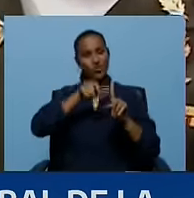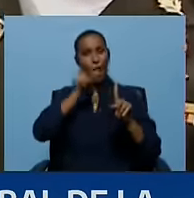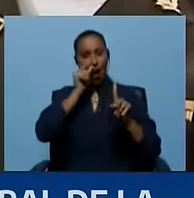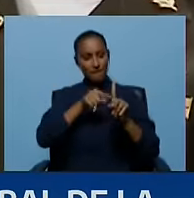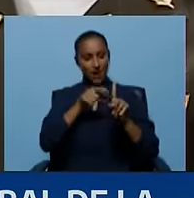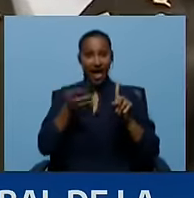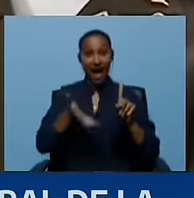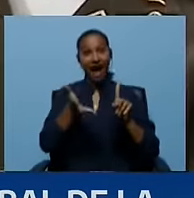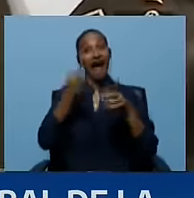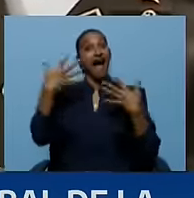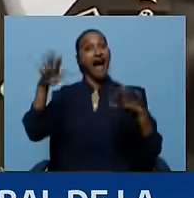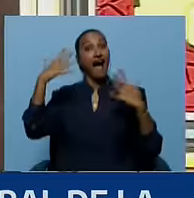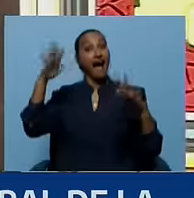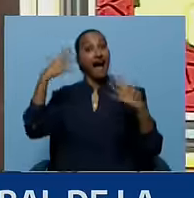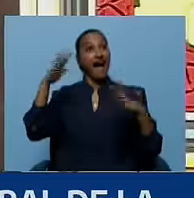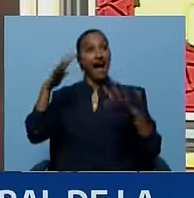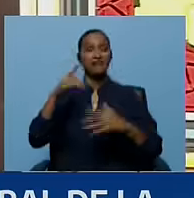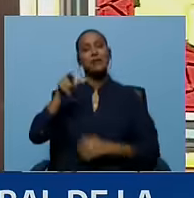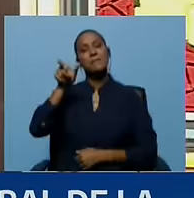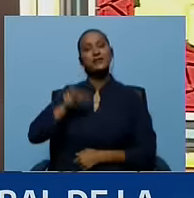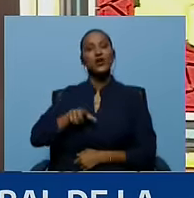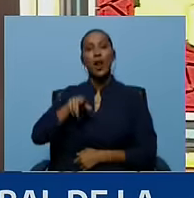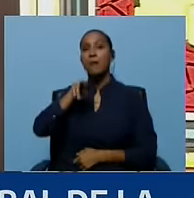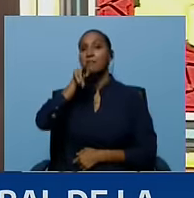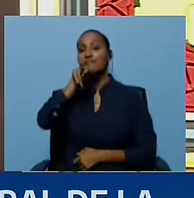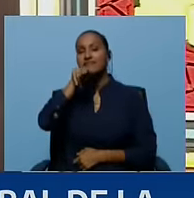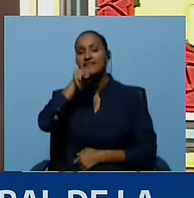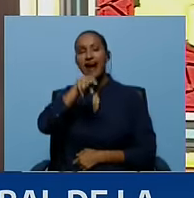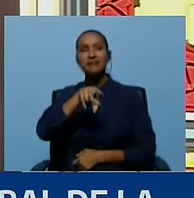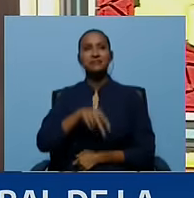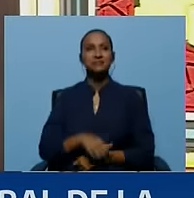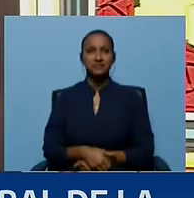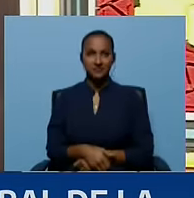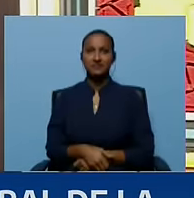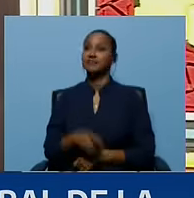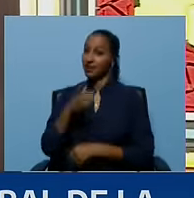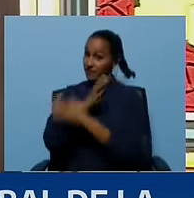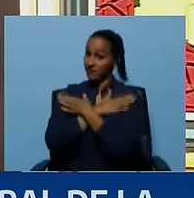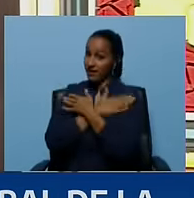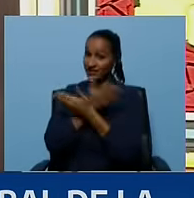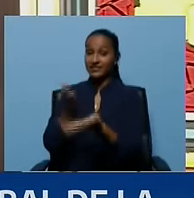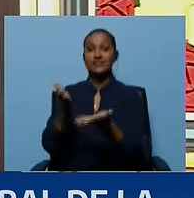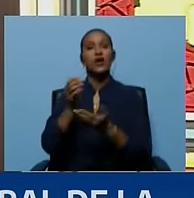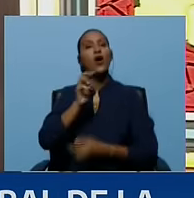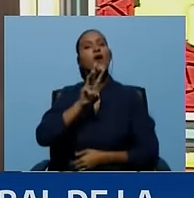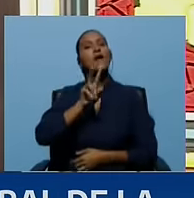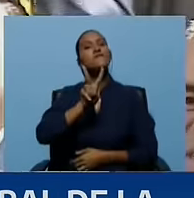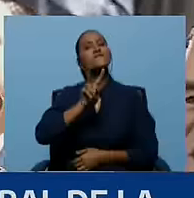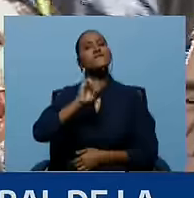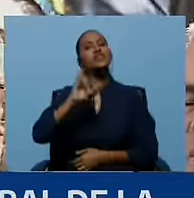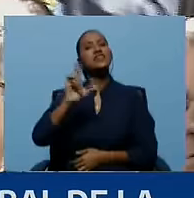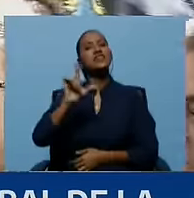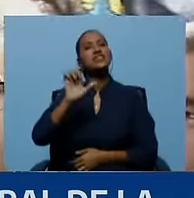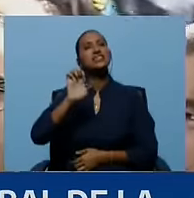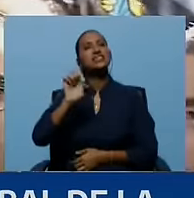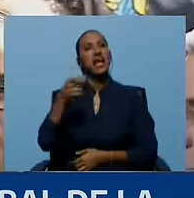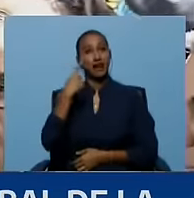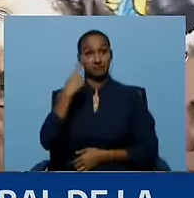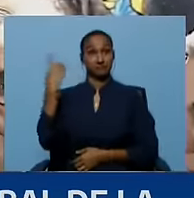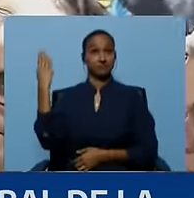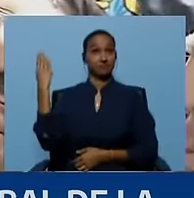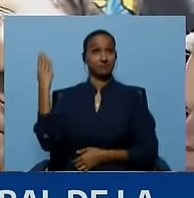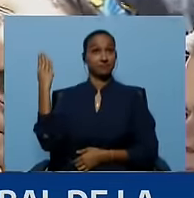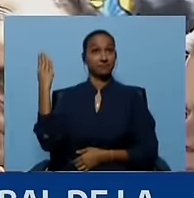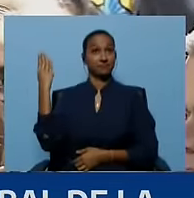Así es. Eso es, metiéndose. Te felicito, Villegas, por ir de barrio en